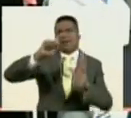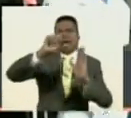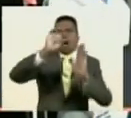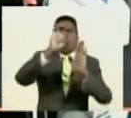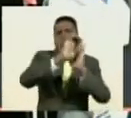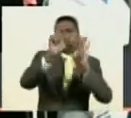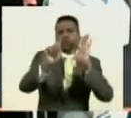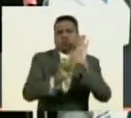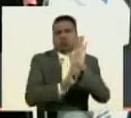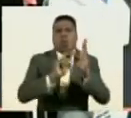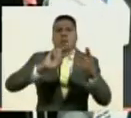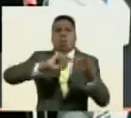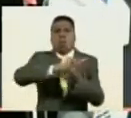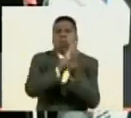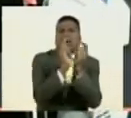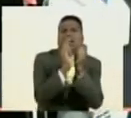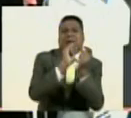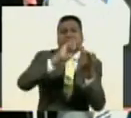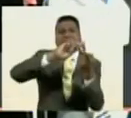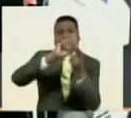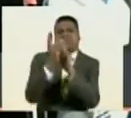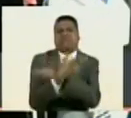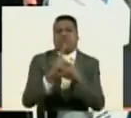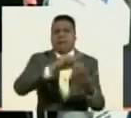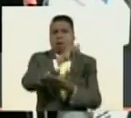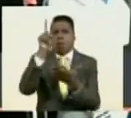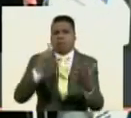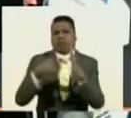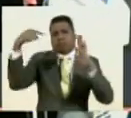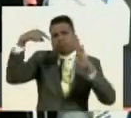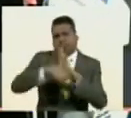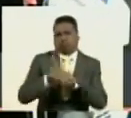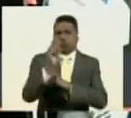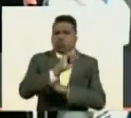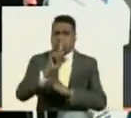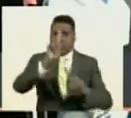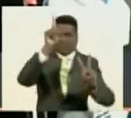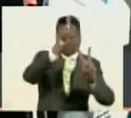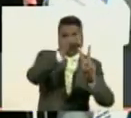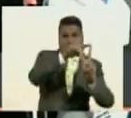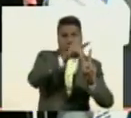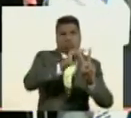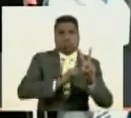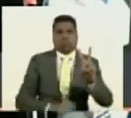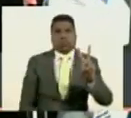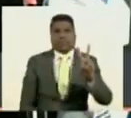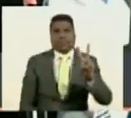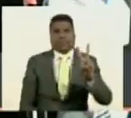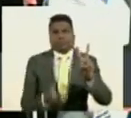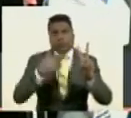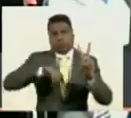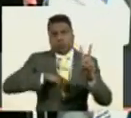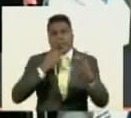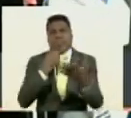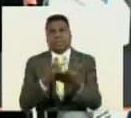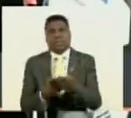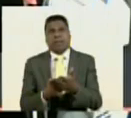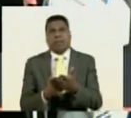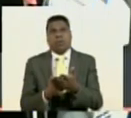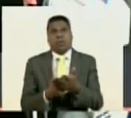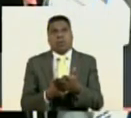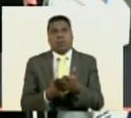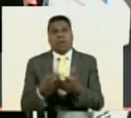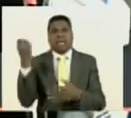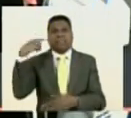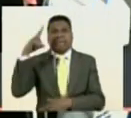reformar la Constitución. Y la segunda razón que presentamos es que la Asamblea